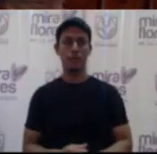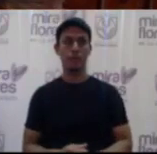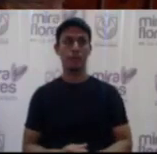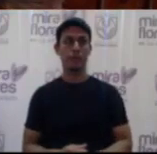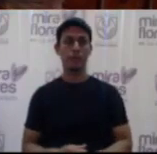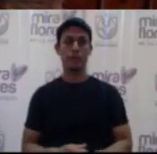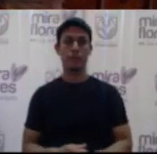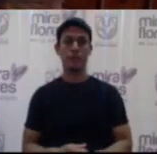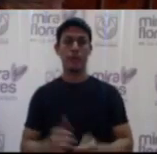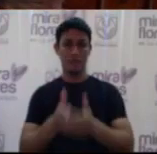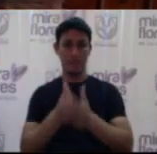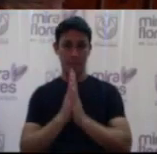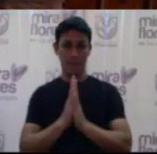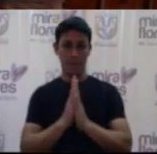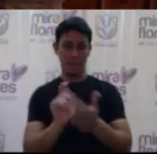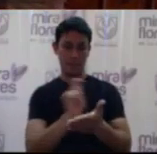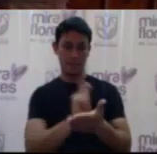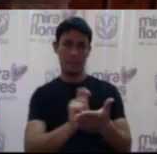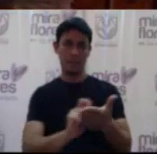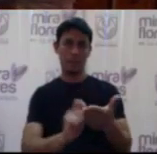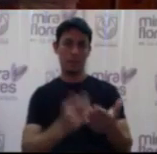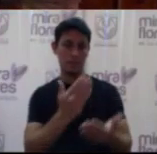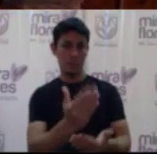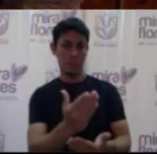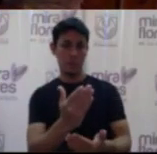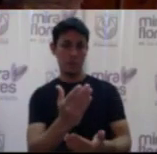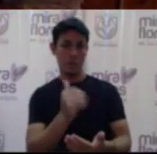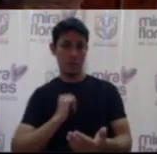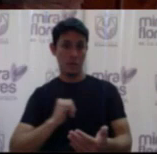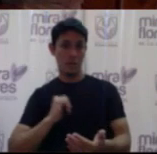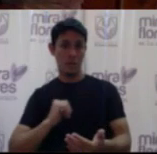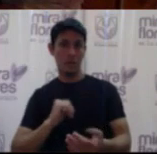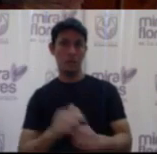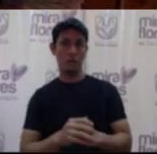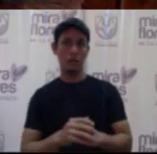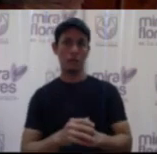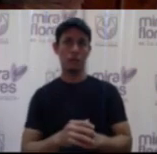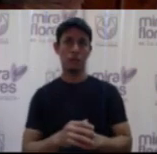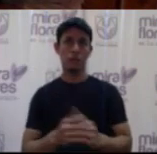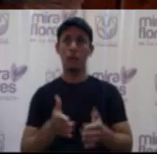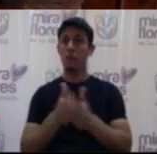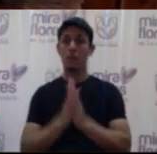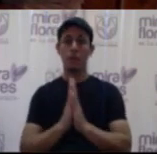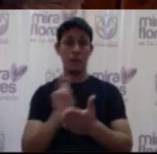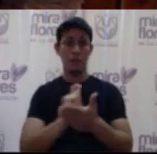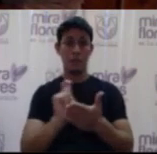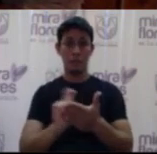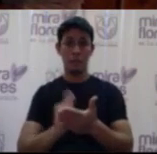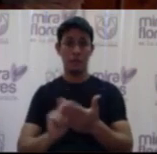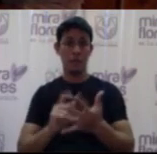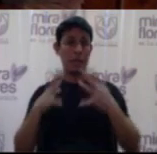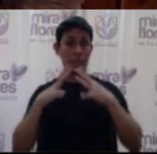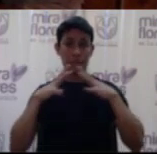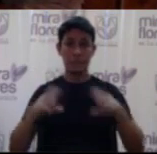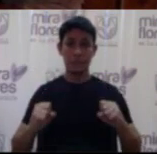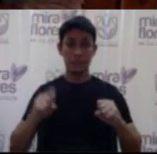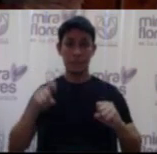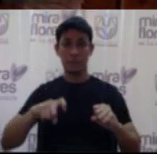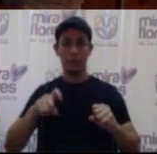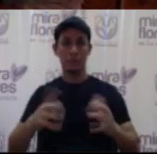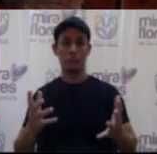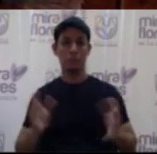No tenemos pedidos por escrito, señor alcalde, y vendrían si hay algún informe. No hay pedidos por escrito en la Secretaría General